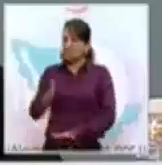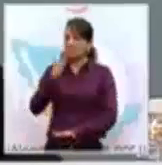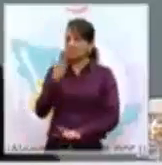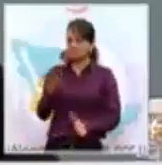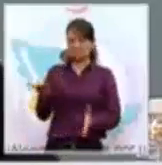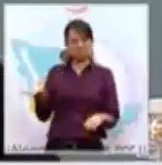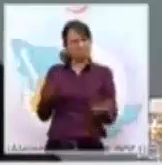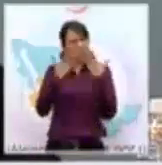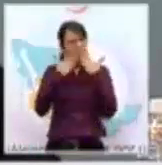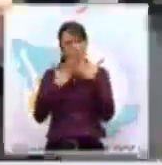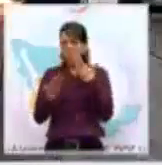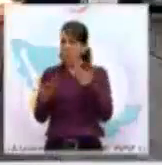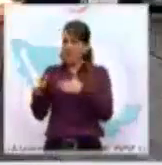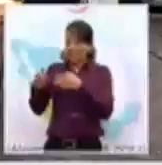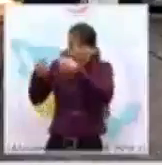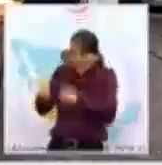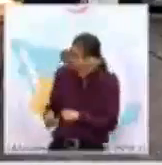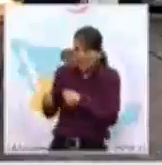pareciera demasiado